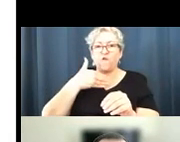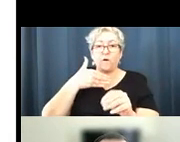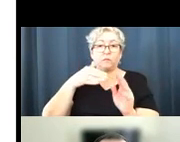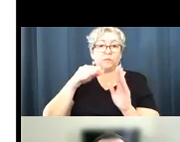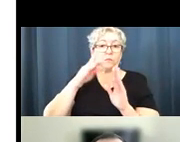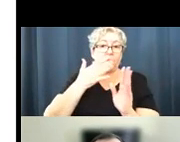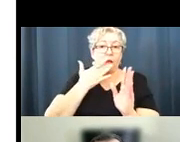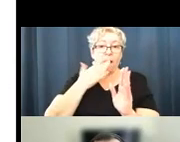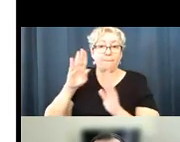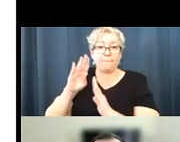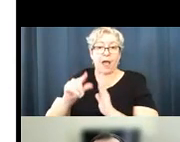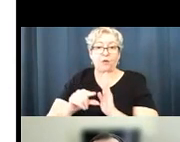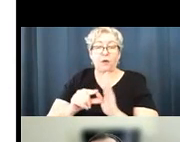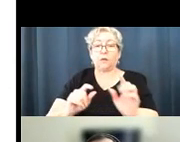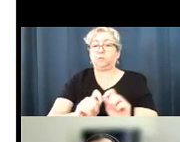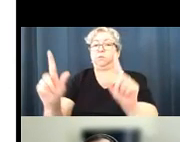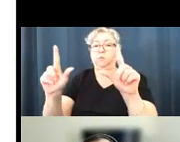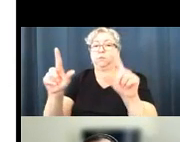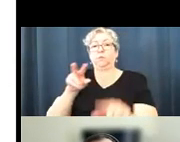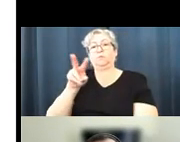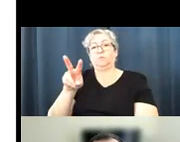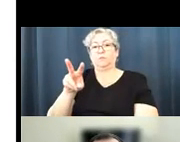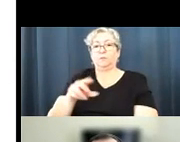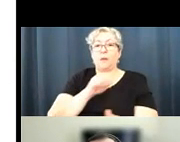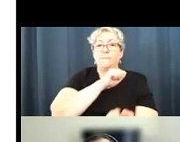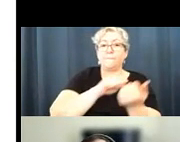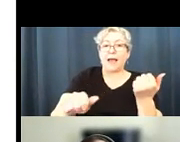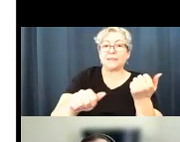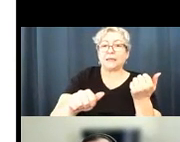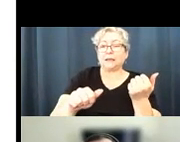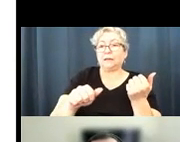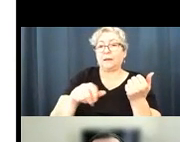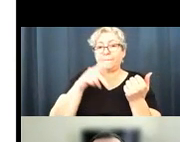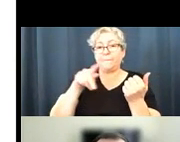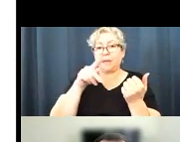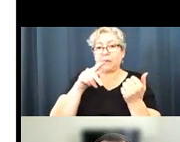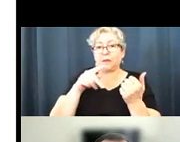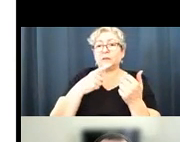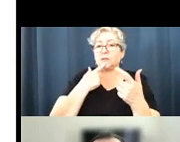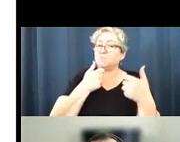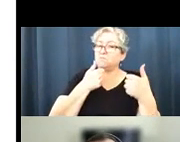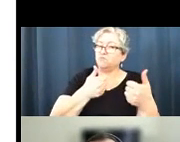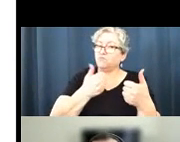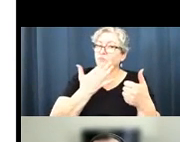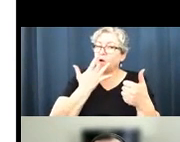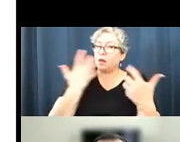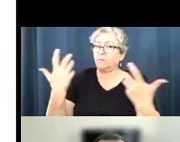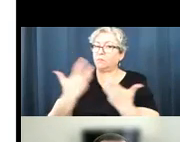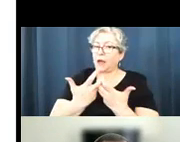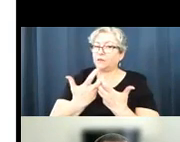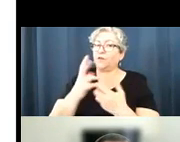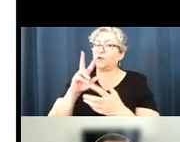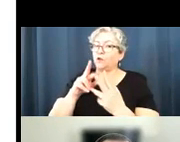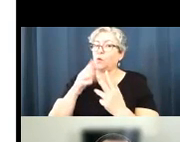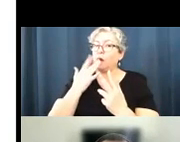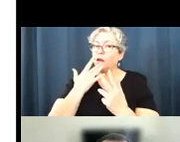y pone el color de trasfondo, y entonces usted va a saber si eso es algo pasivo, y entonces le va a decir, pues esto es